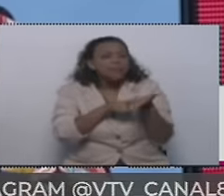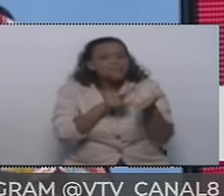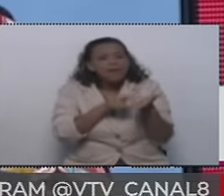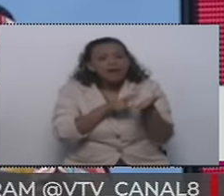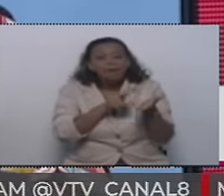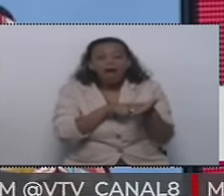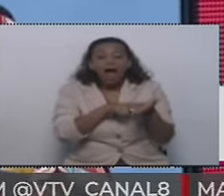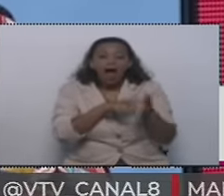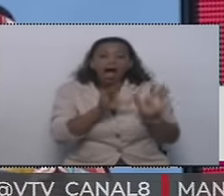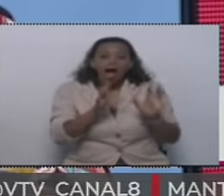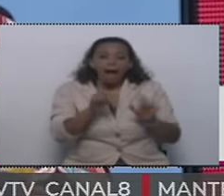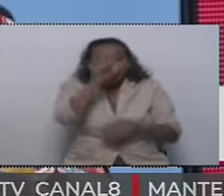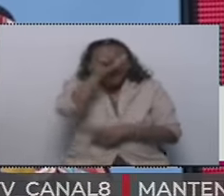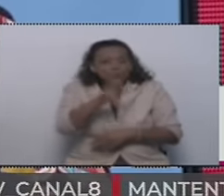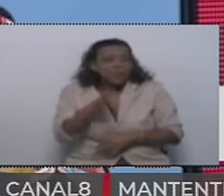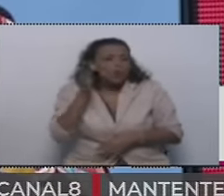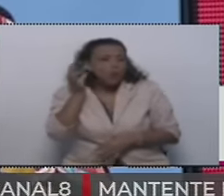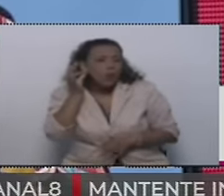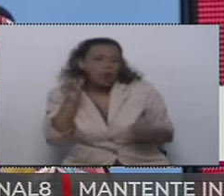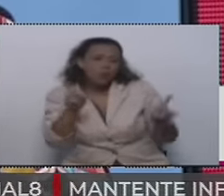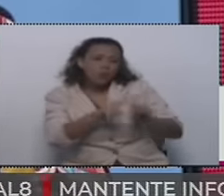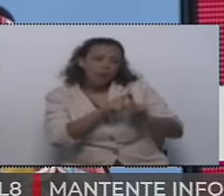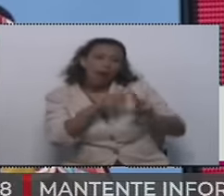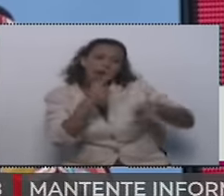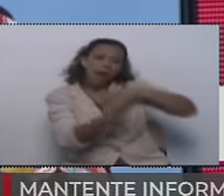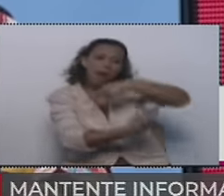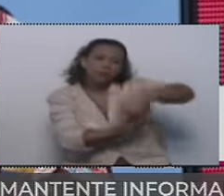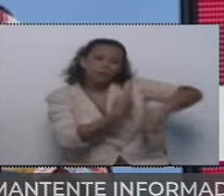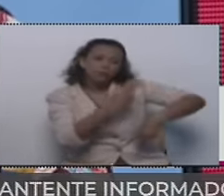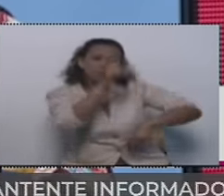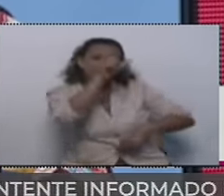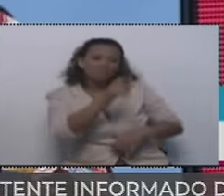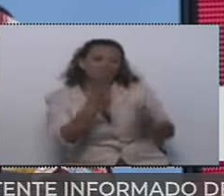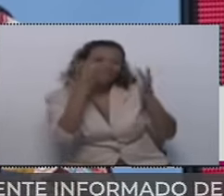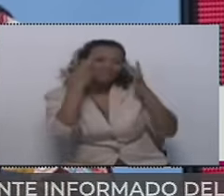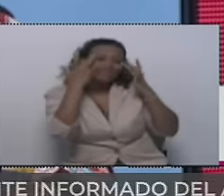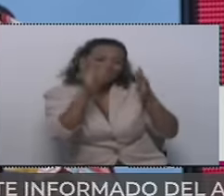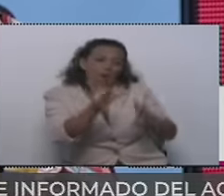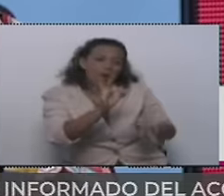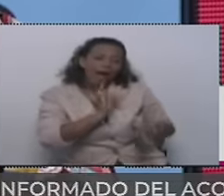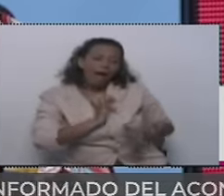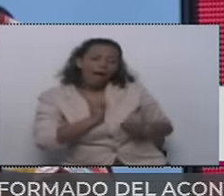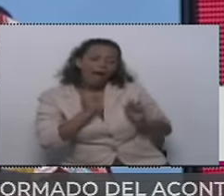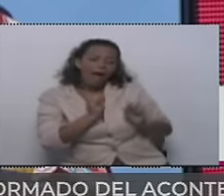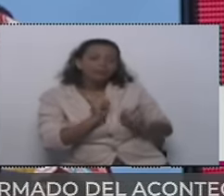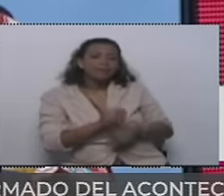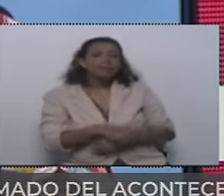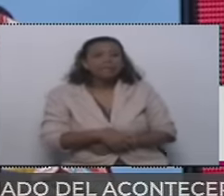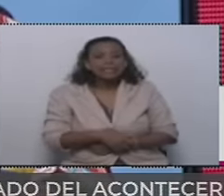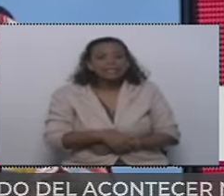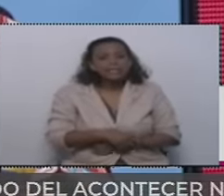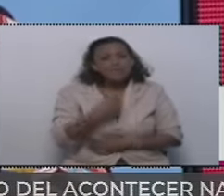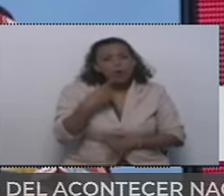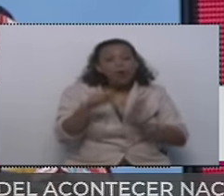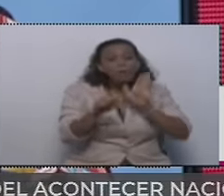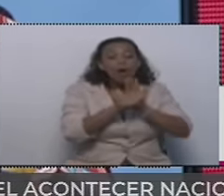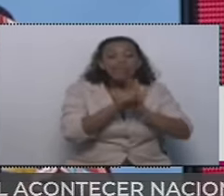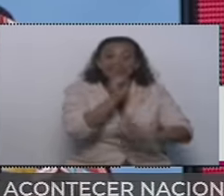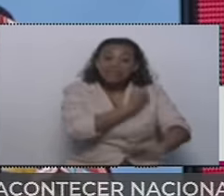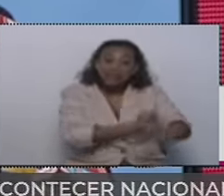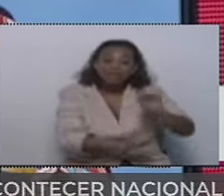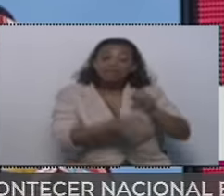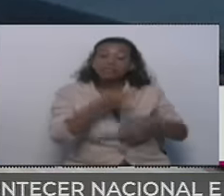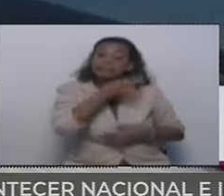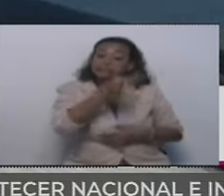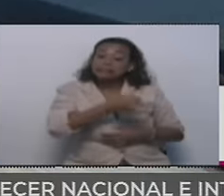se convirtió Caperucita en un símbolo de la revolución y un símbolo en defensa